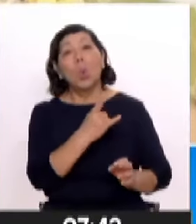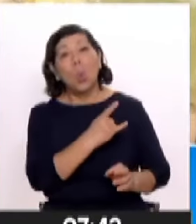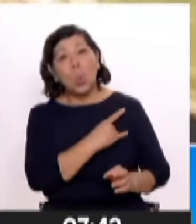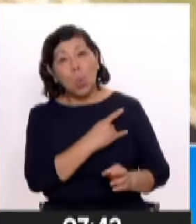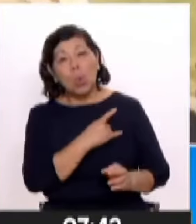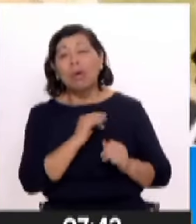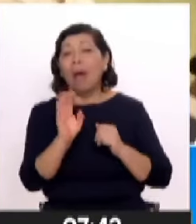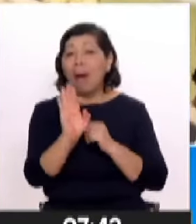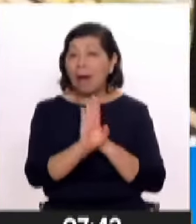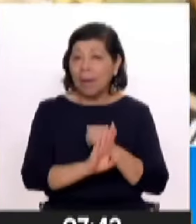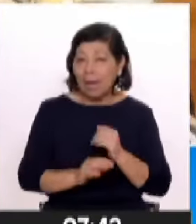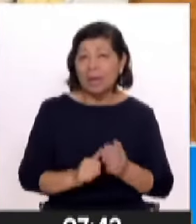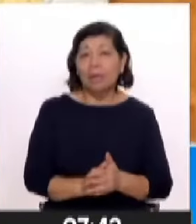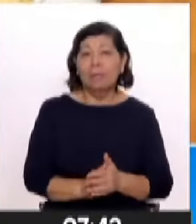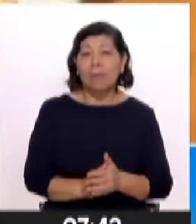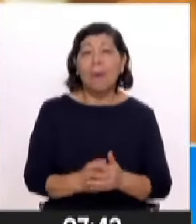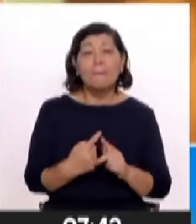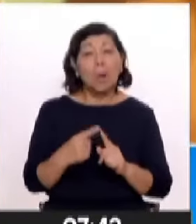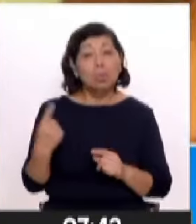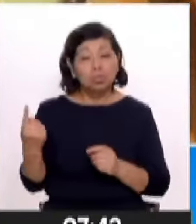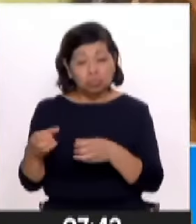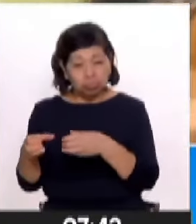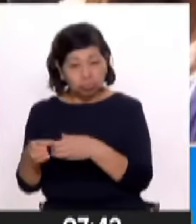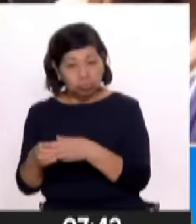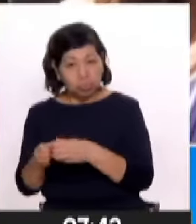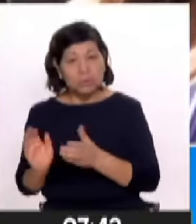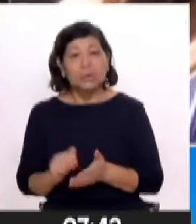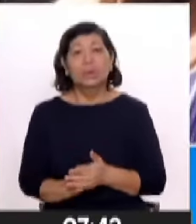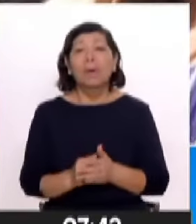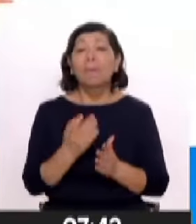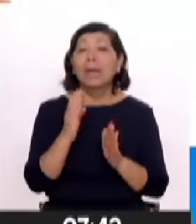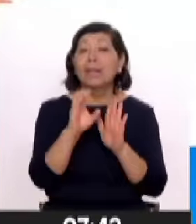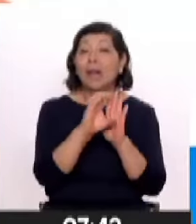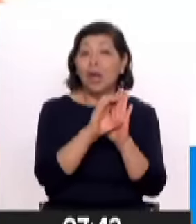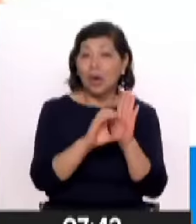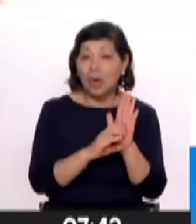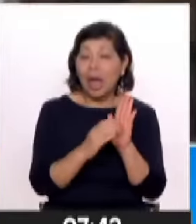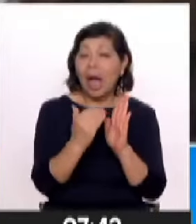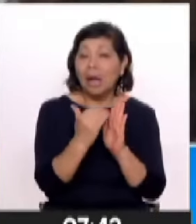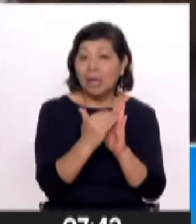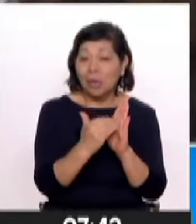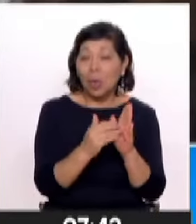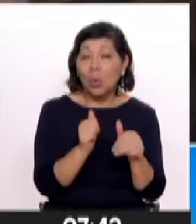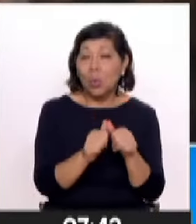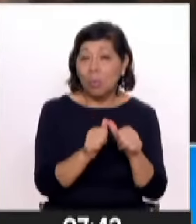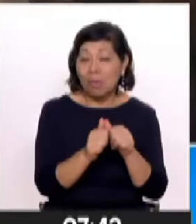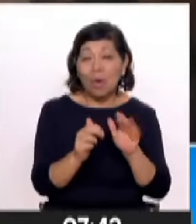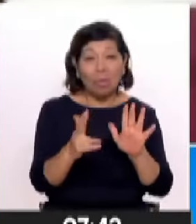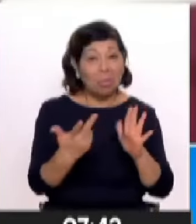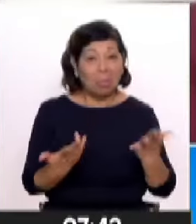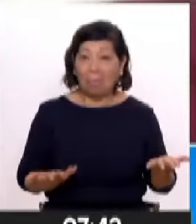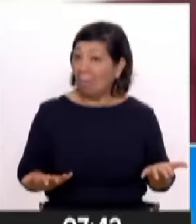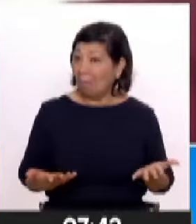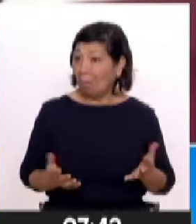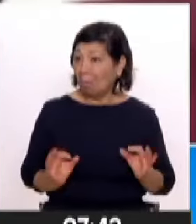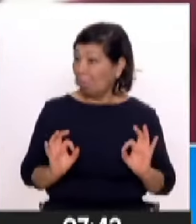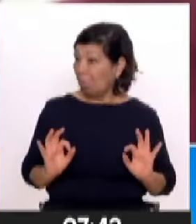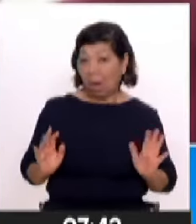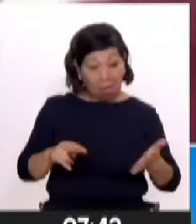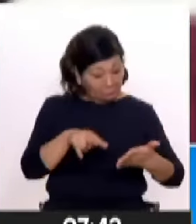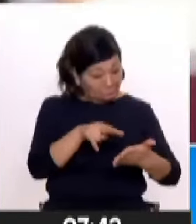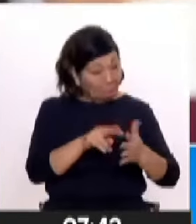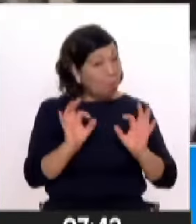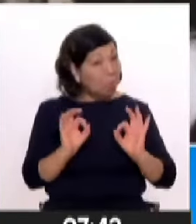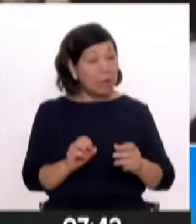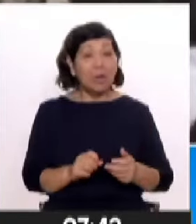universitaria garantiza la autonomía establecida por la Constitución en el artículo 18. Ahí no hay nada de inconstitucional.